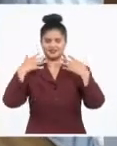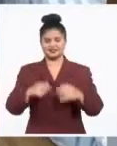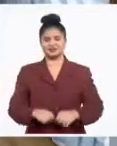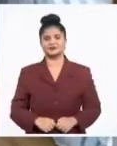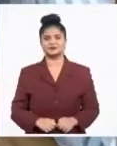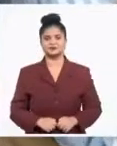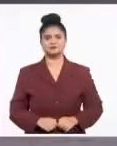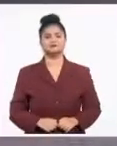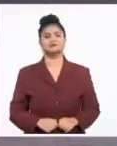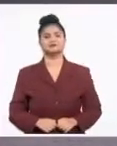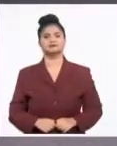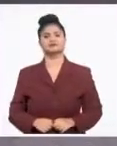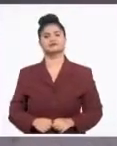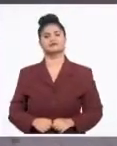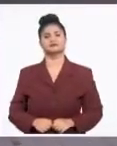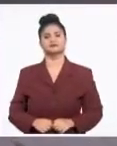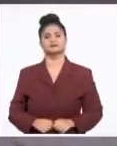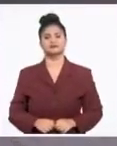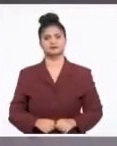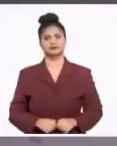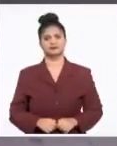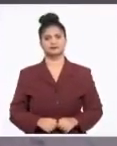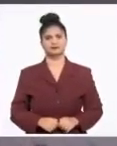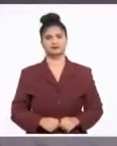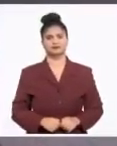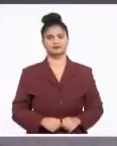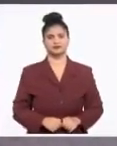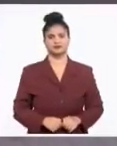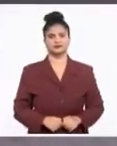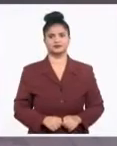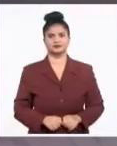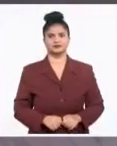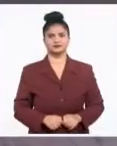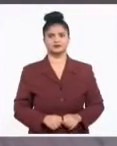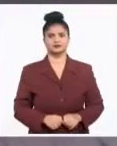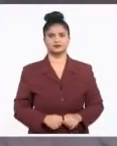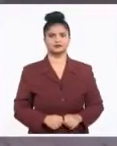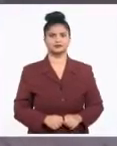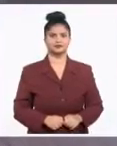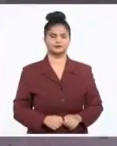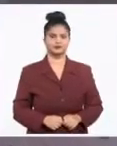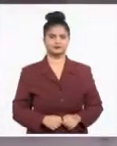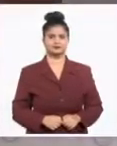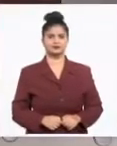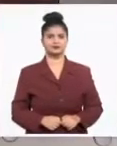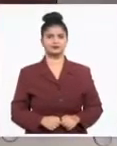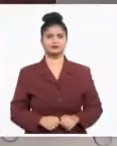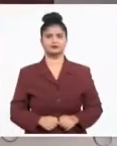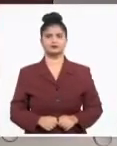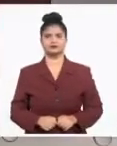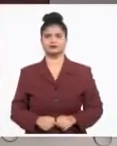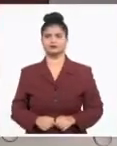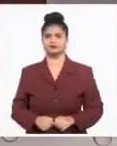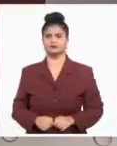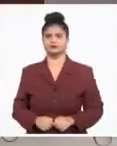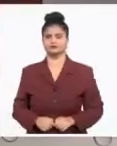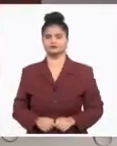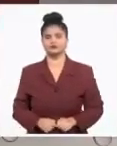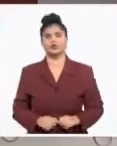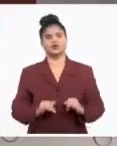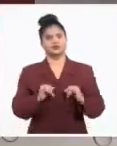prometedor para esta nueva generación. Antonio Sevilla Hidalgo, para el Sistema Informativo de la Televisión Cubana. Nos vamos al